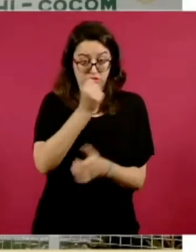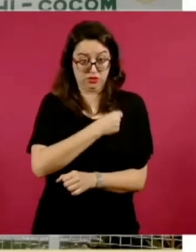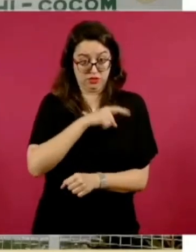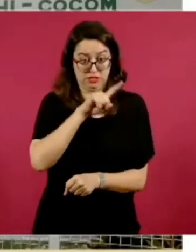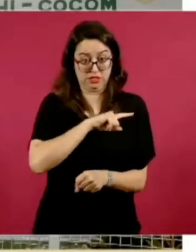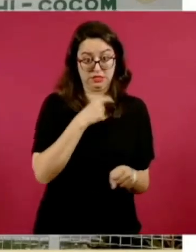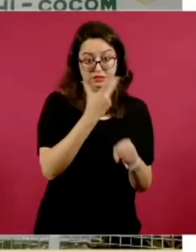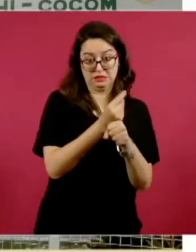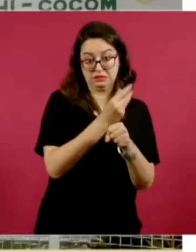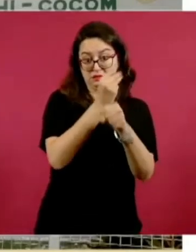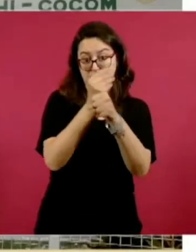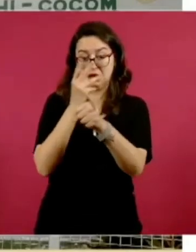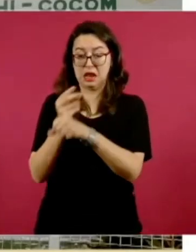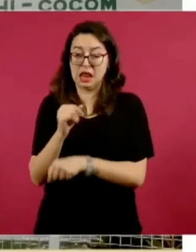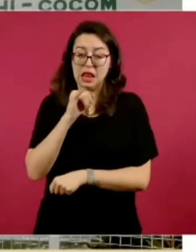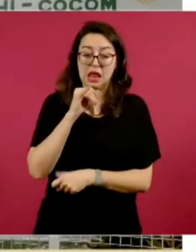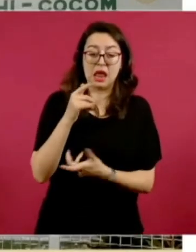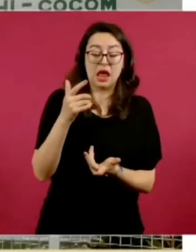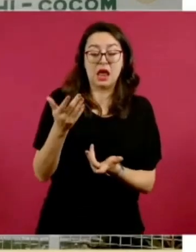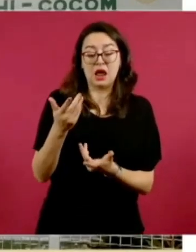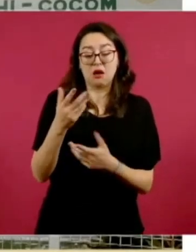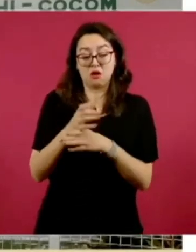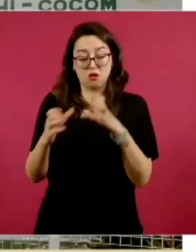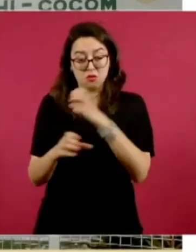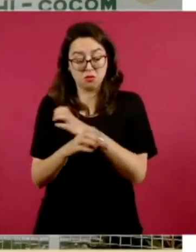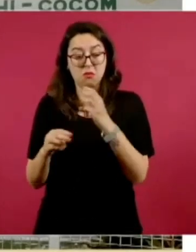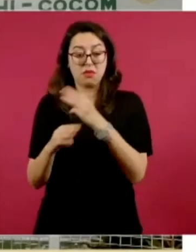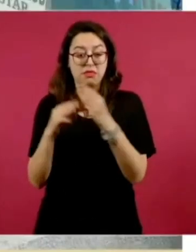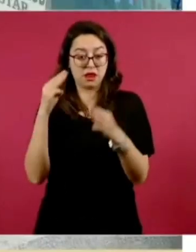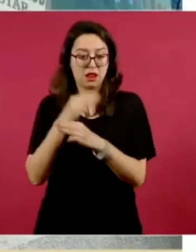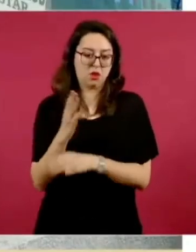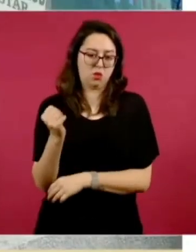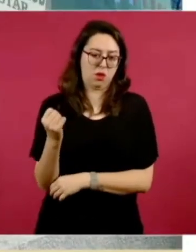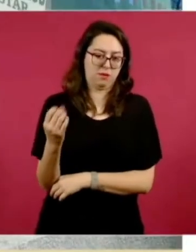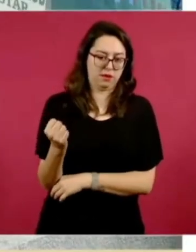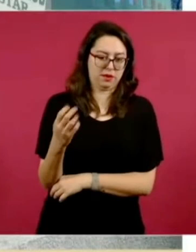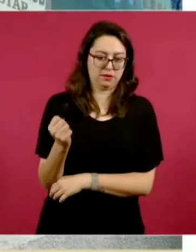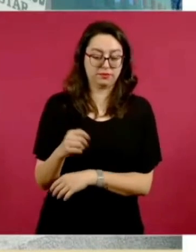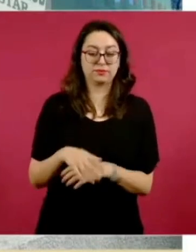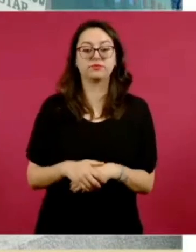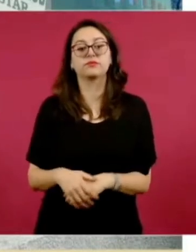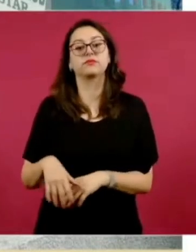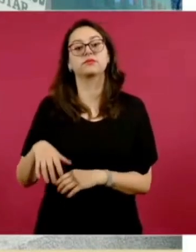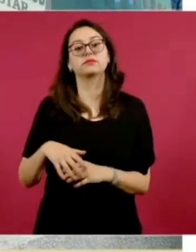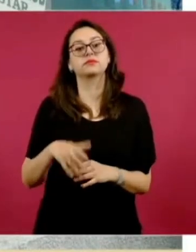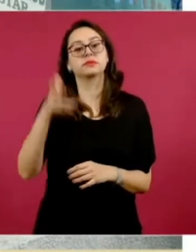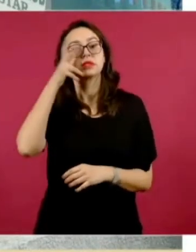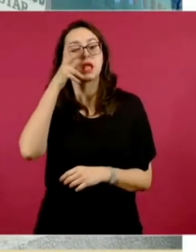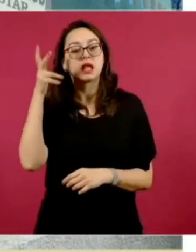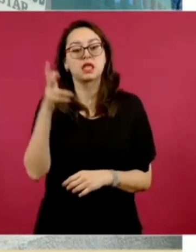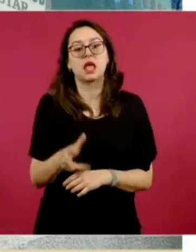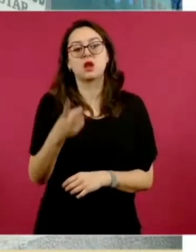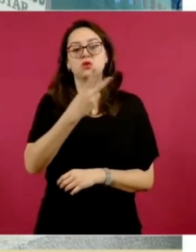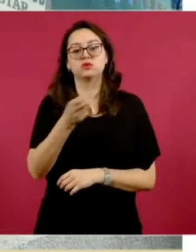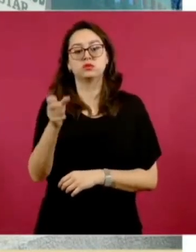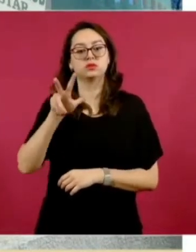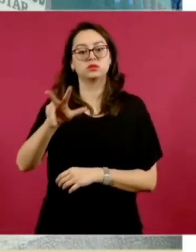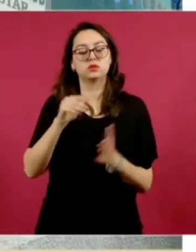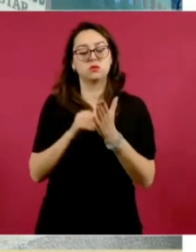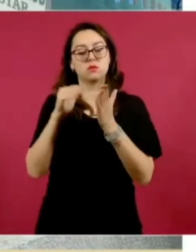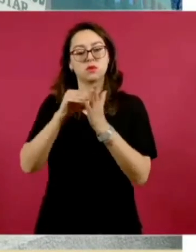todo en zonas más urbanas. En Hidalgo, la inversión ha sido de 218 millones de pesos